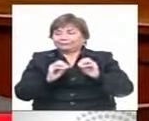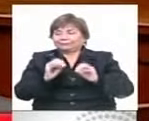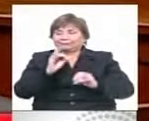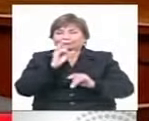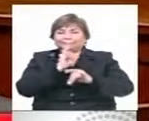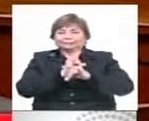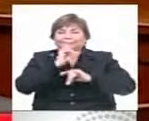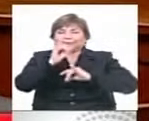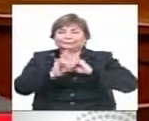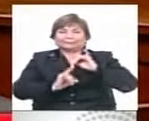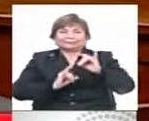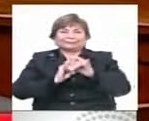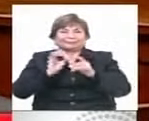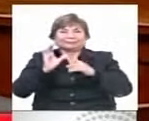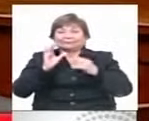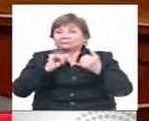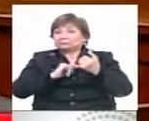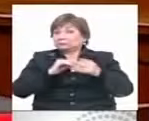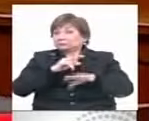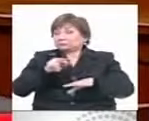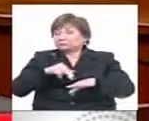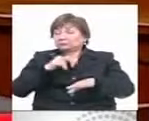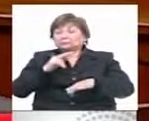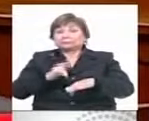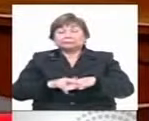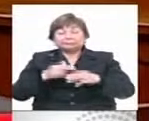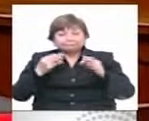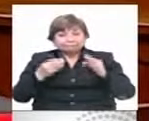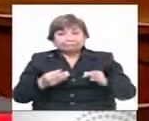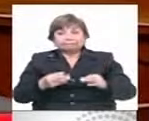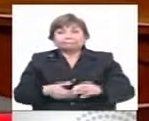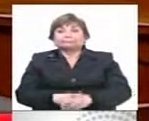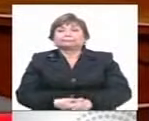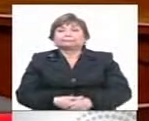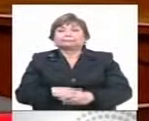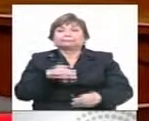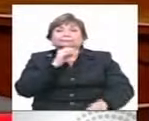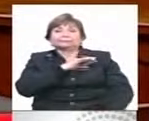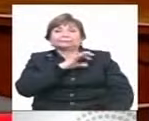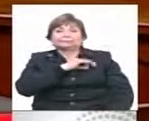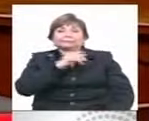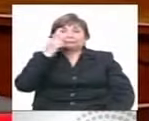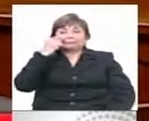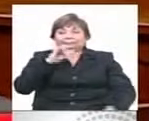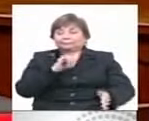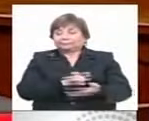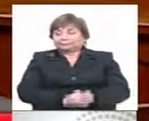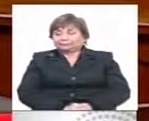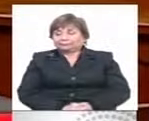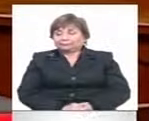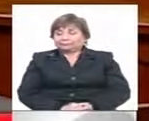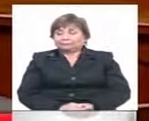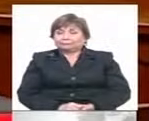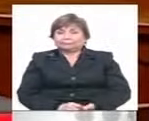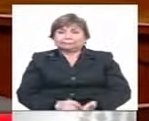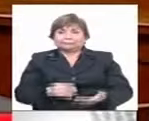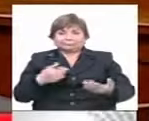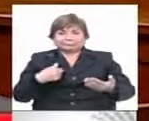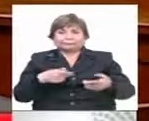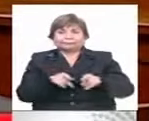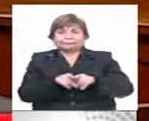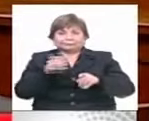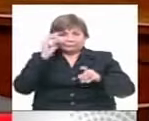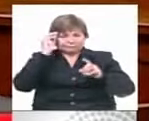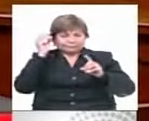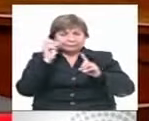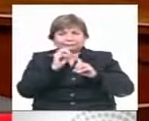al gas natural en condiciones legales y contractuales beneficiosas para la nación. Al mismo tiempo, nuestro objetivo es